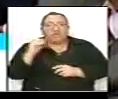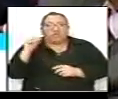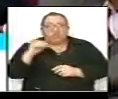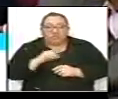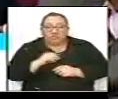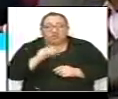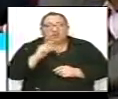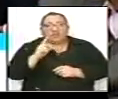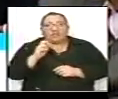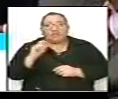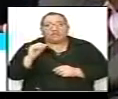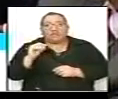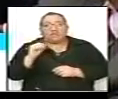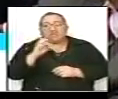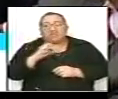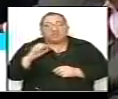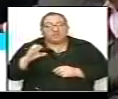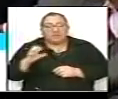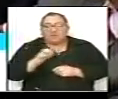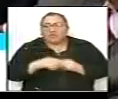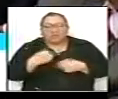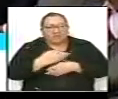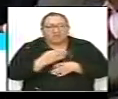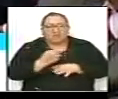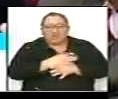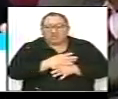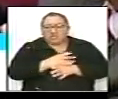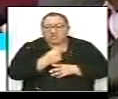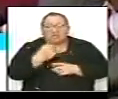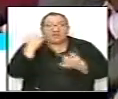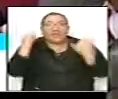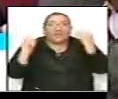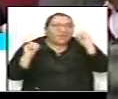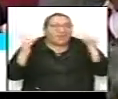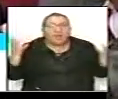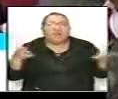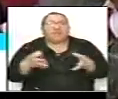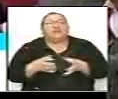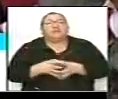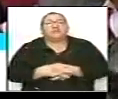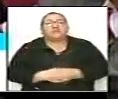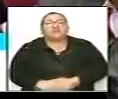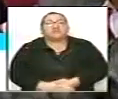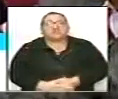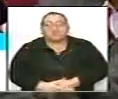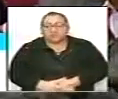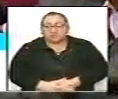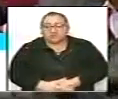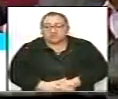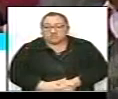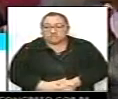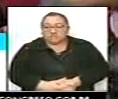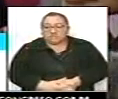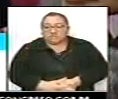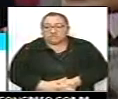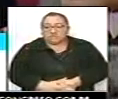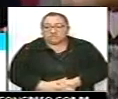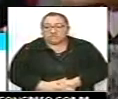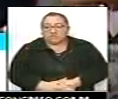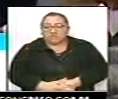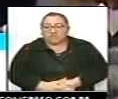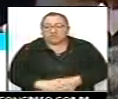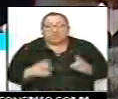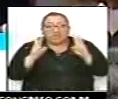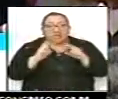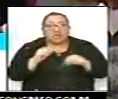Partido Demócrata Cristiano, todos se formaron, en primer lugar, alrededor de ideas, de análisis de la realidad, y